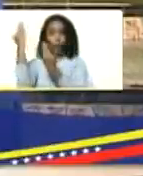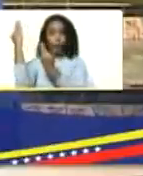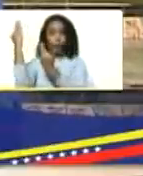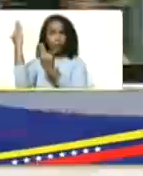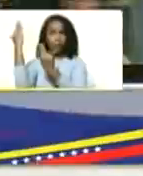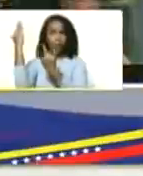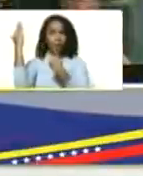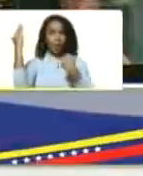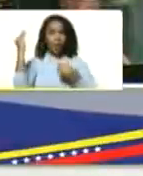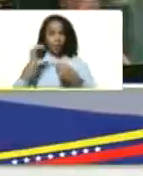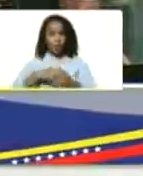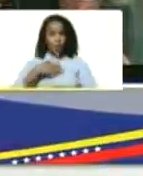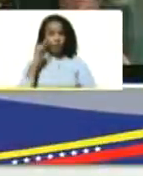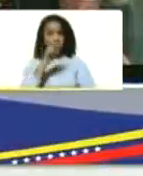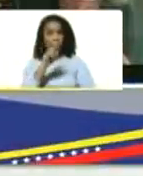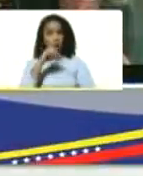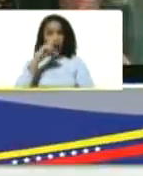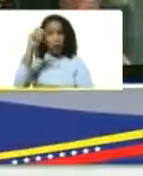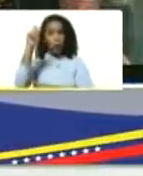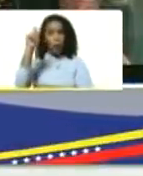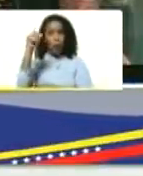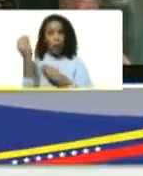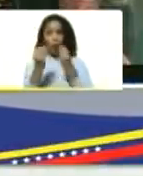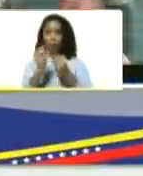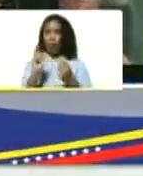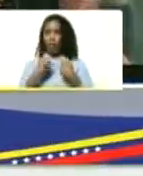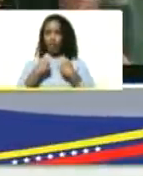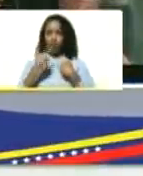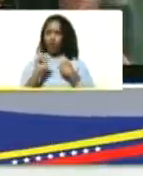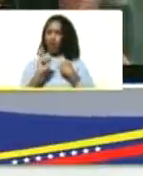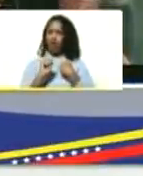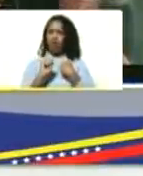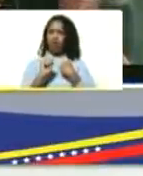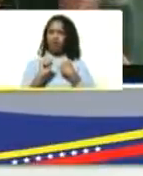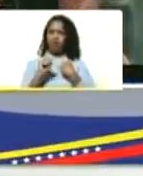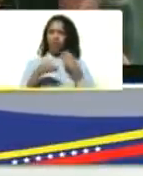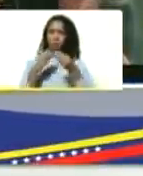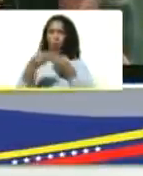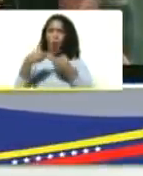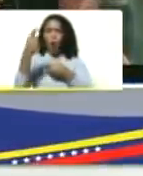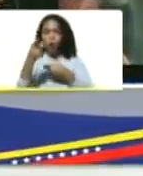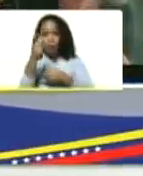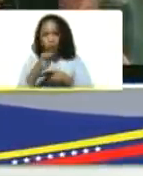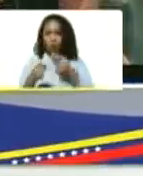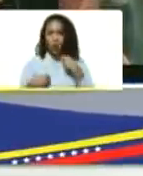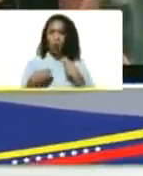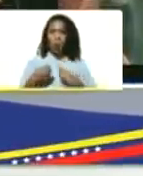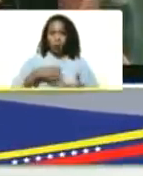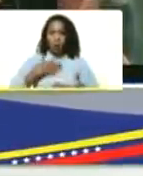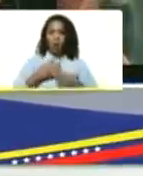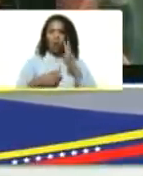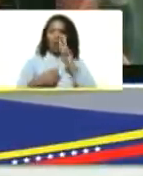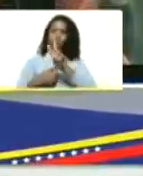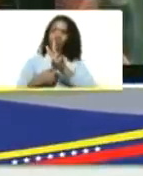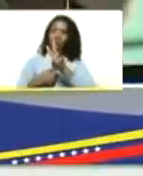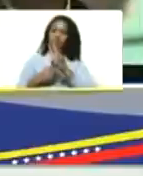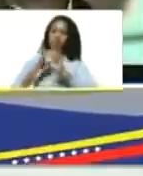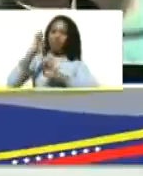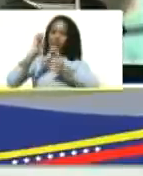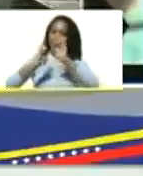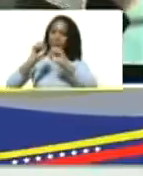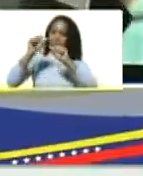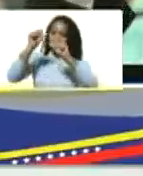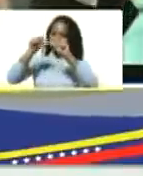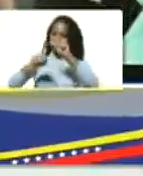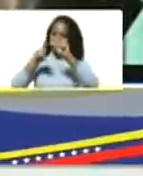y poder ver a ese nicolás maduro como que no fuera yo y tengo la capacidad de evaluar a